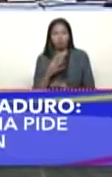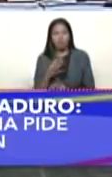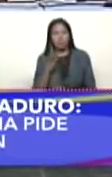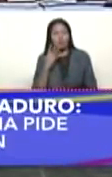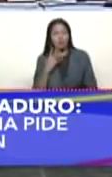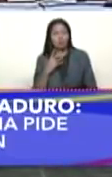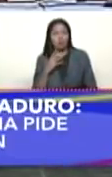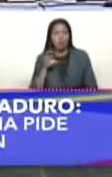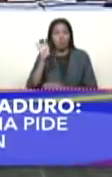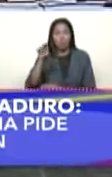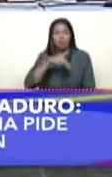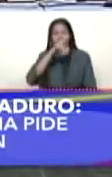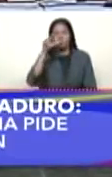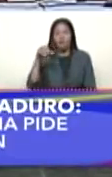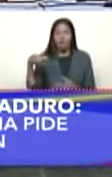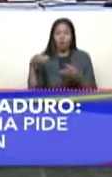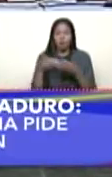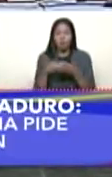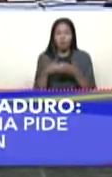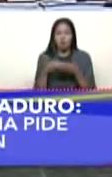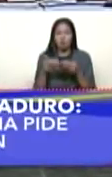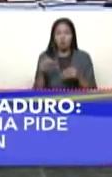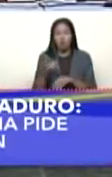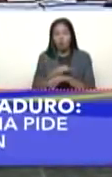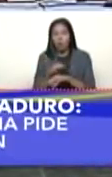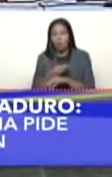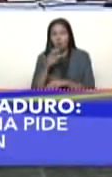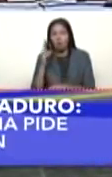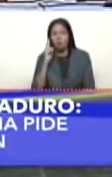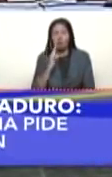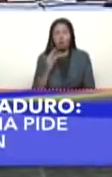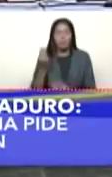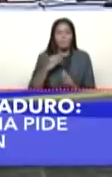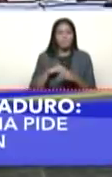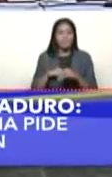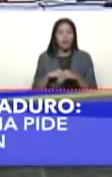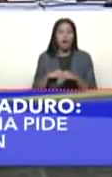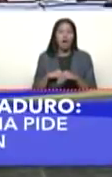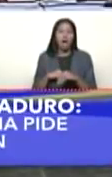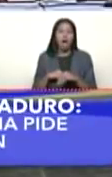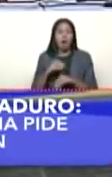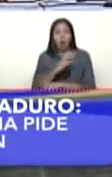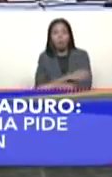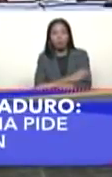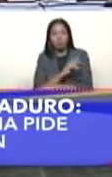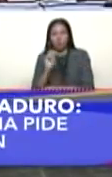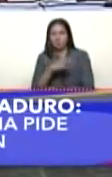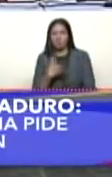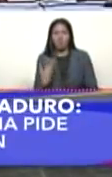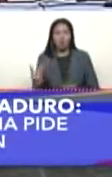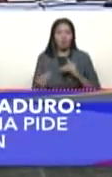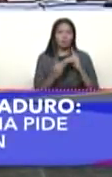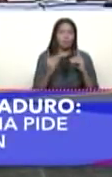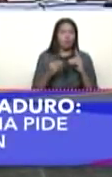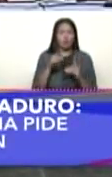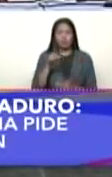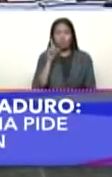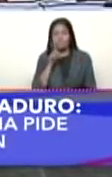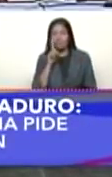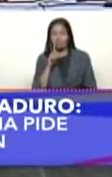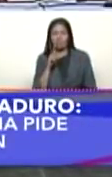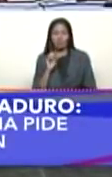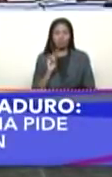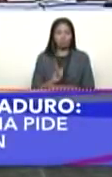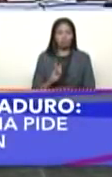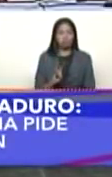de Europa está reunido el gobierno bolivariano con la oposición y yo estoy diciendo, no quiero diálogo, es mentira, no están allá?